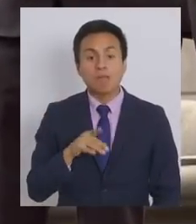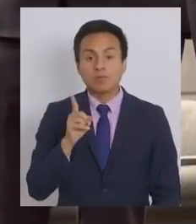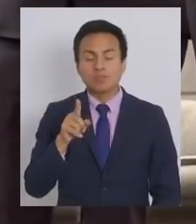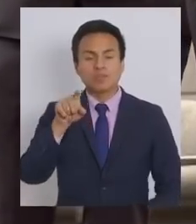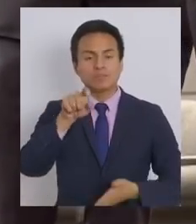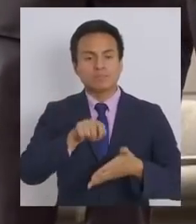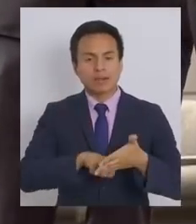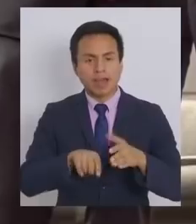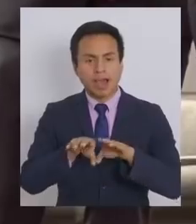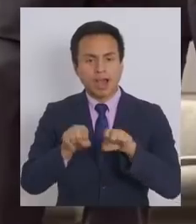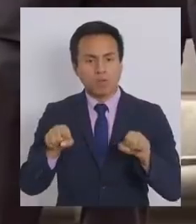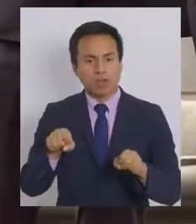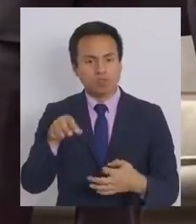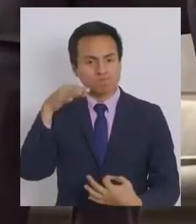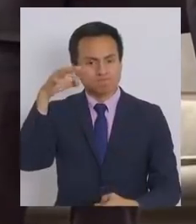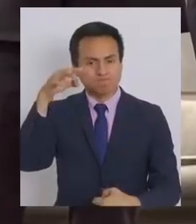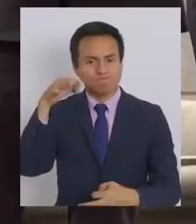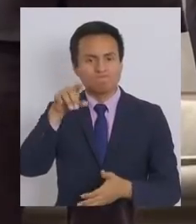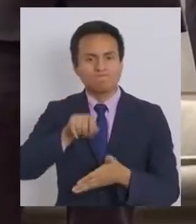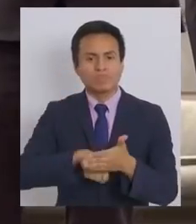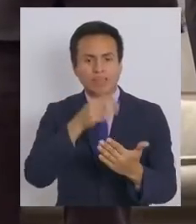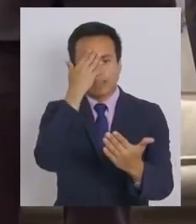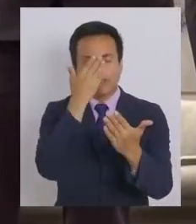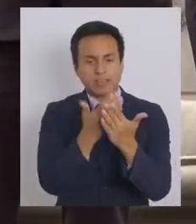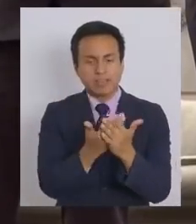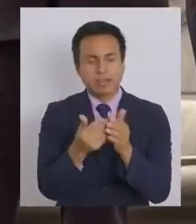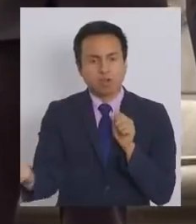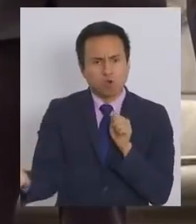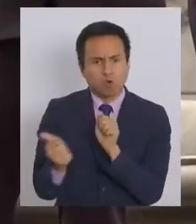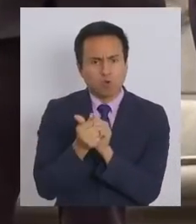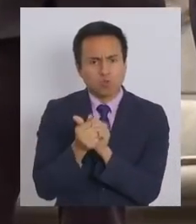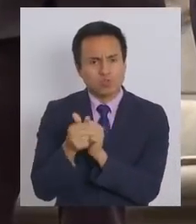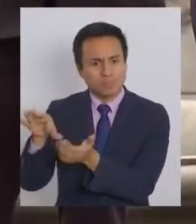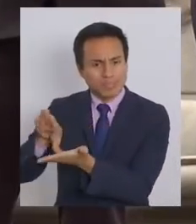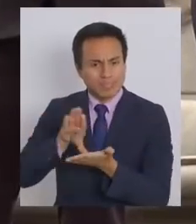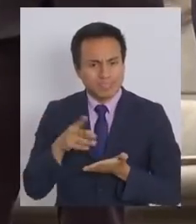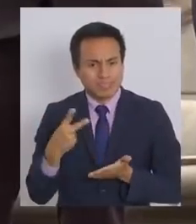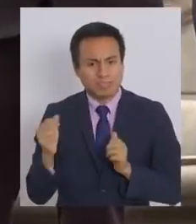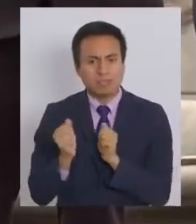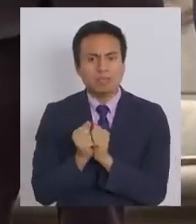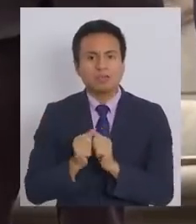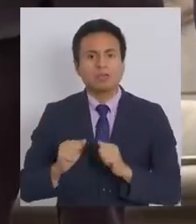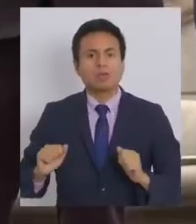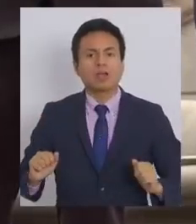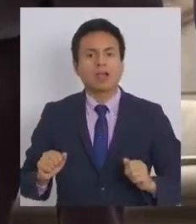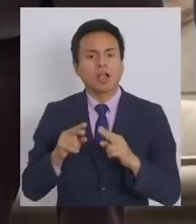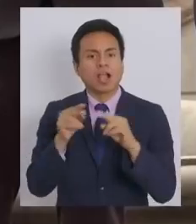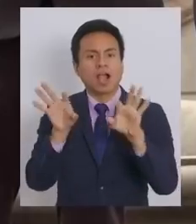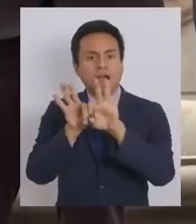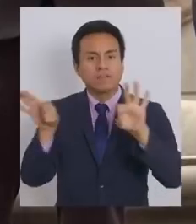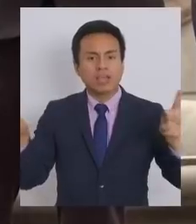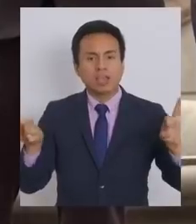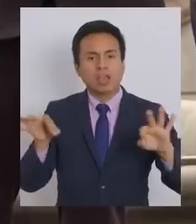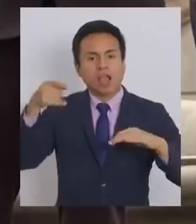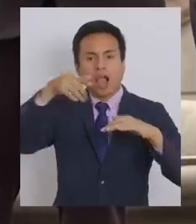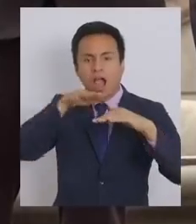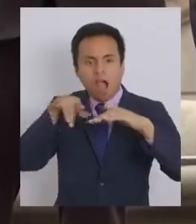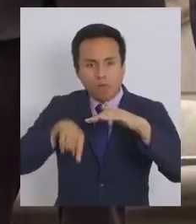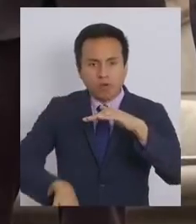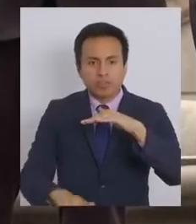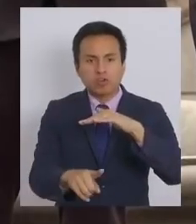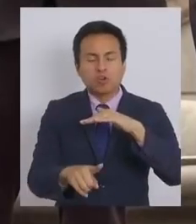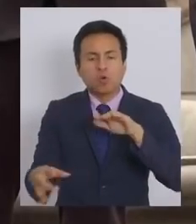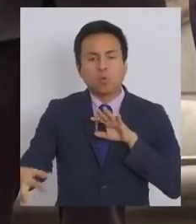firmar hoy día un acuerdo que nos permite enfrentar en conjunto la construcción de un cable óptico submarino que va a